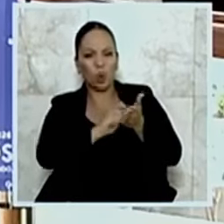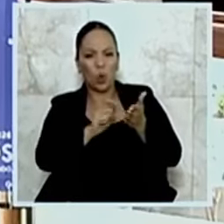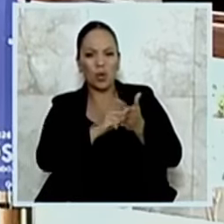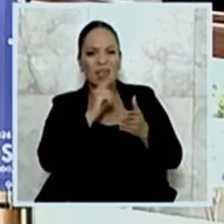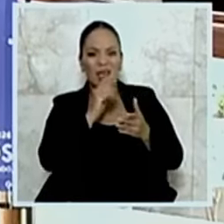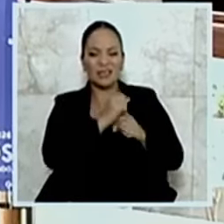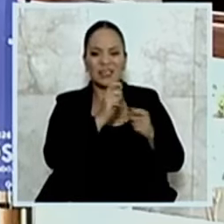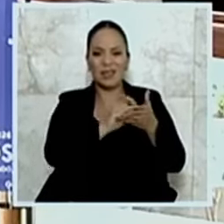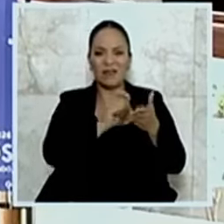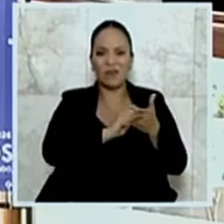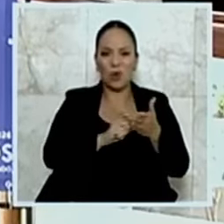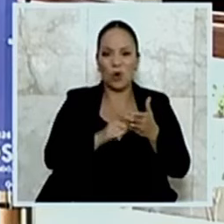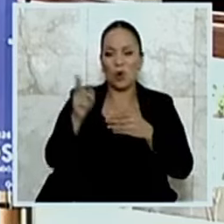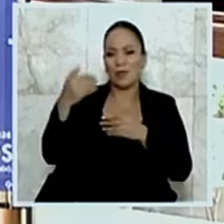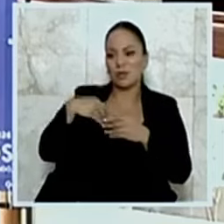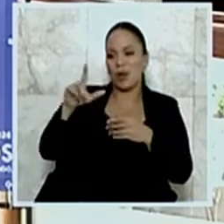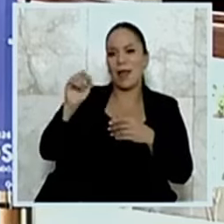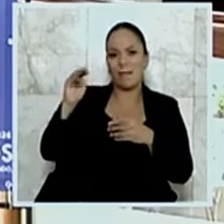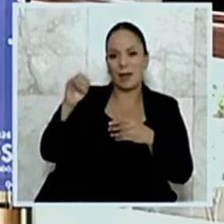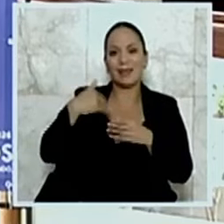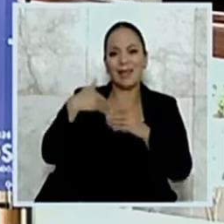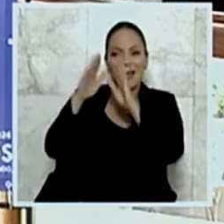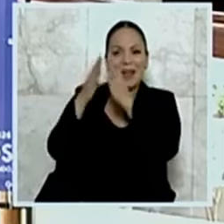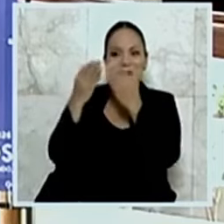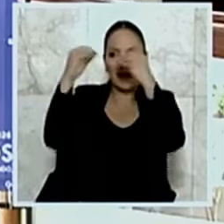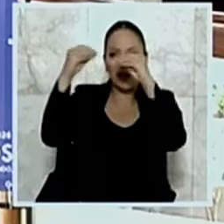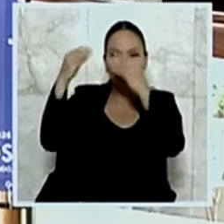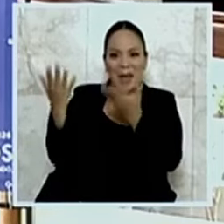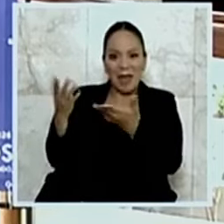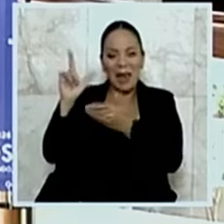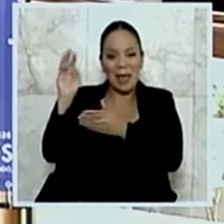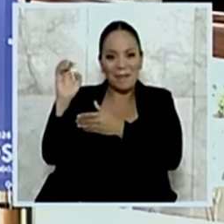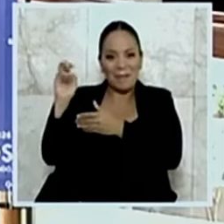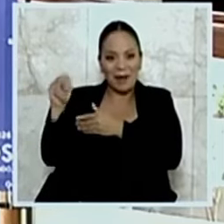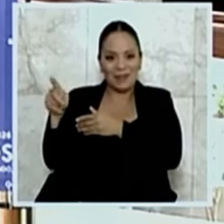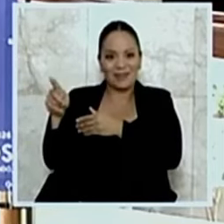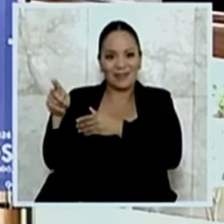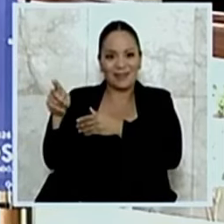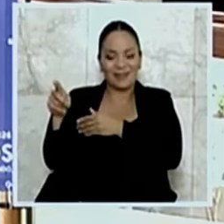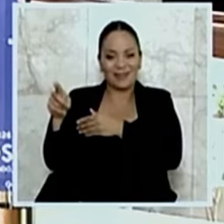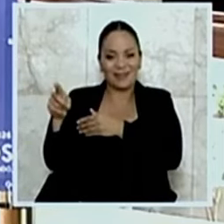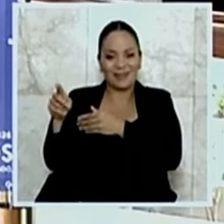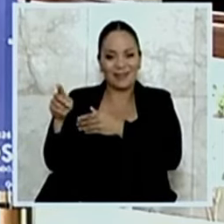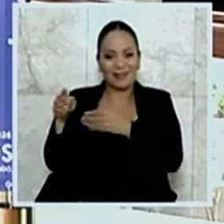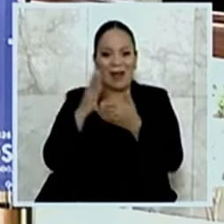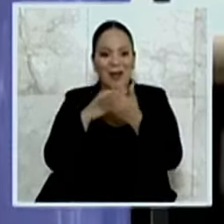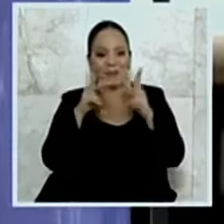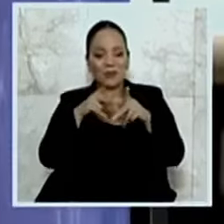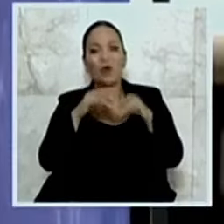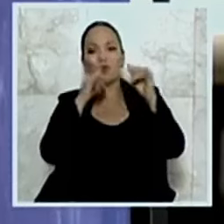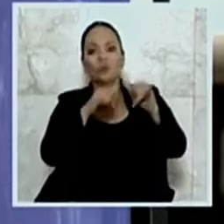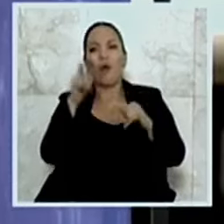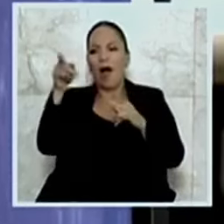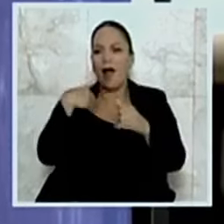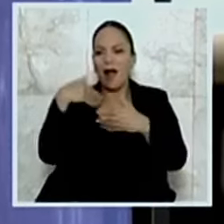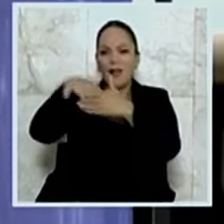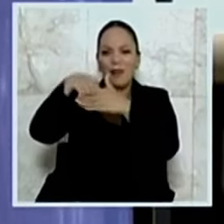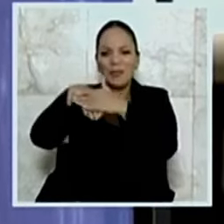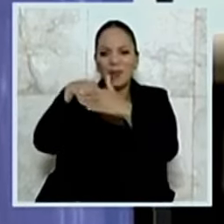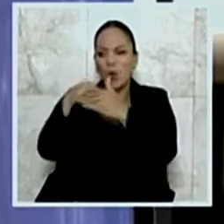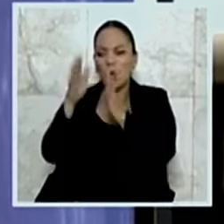cuyos derechos de autor de Colombia estaban en discusión. O sea, había una disputa sobre los derechos de autor de esos libros. El señor Lehmann tiene